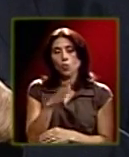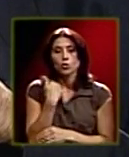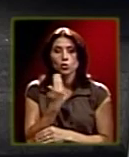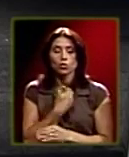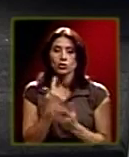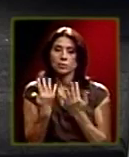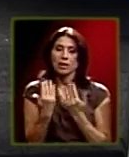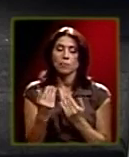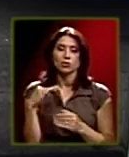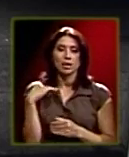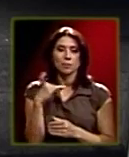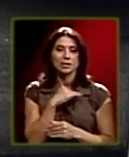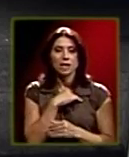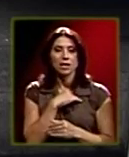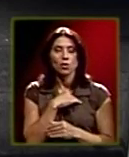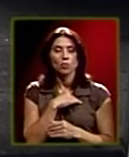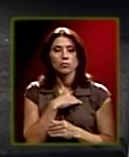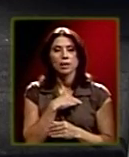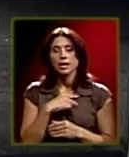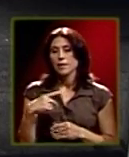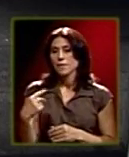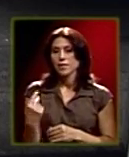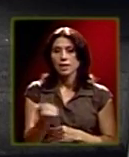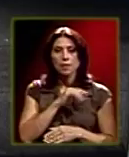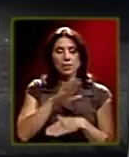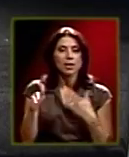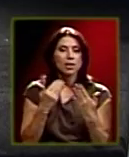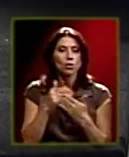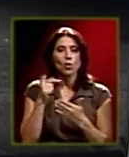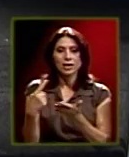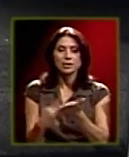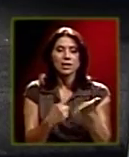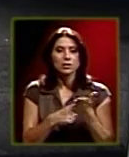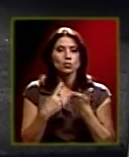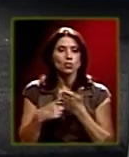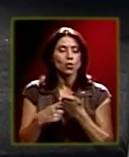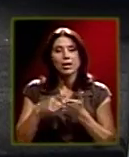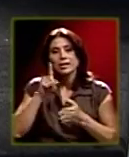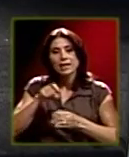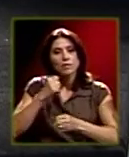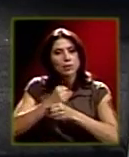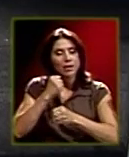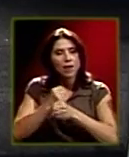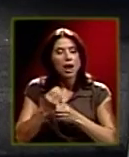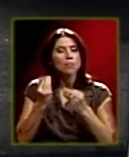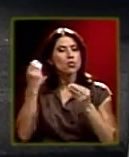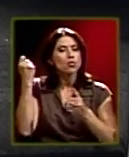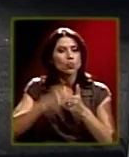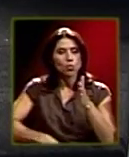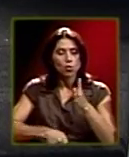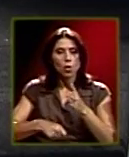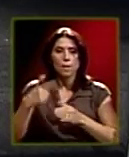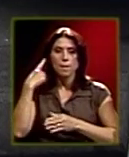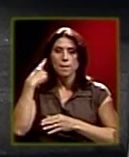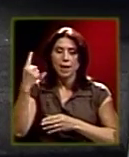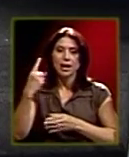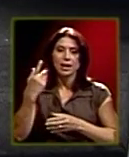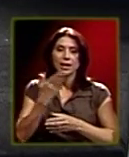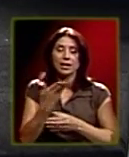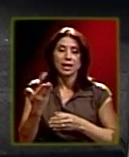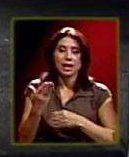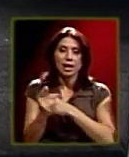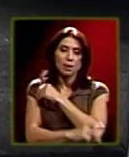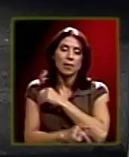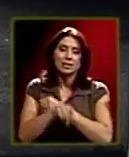sea, pues inmediatamente de toda esta discusión trabajar muy duro porque las transformaciones que el